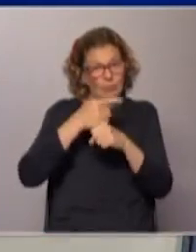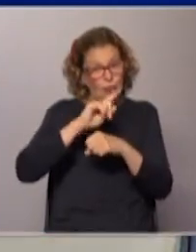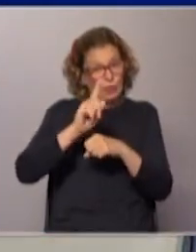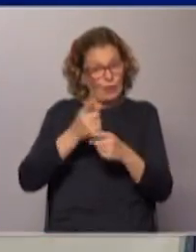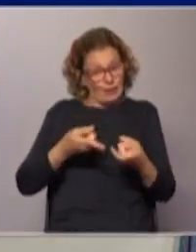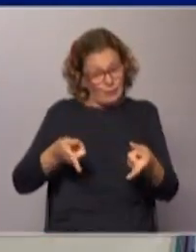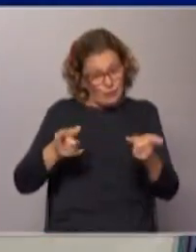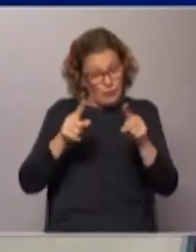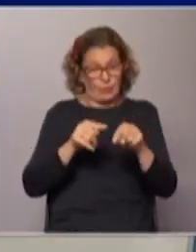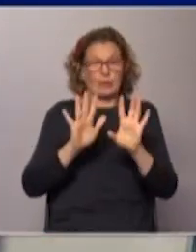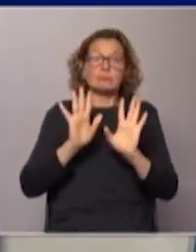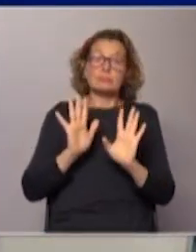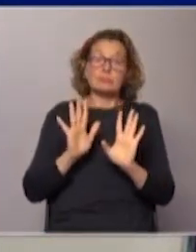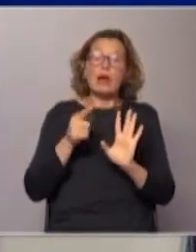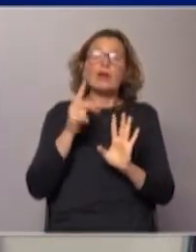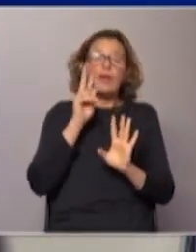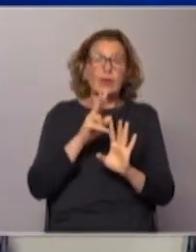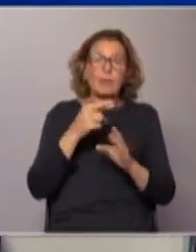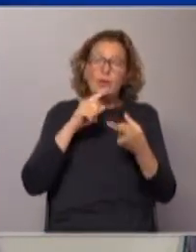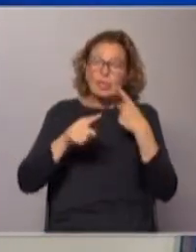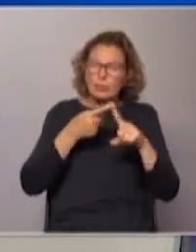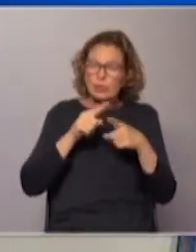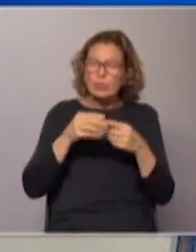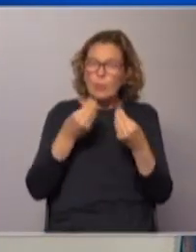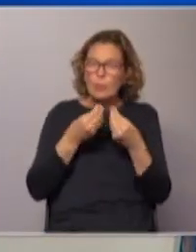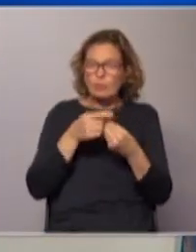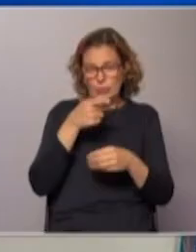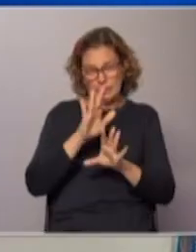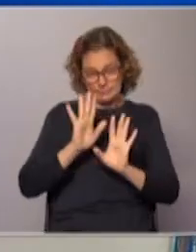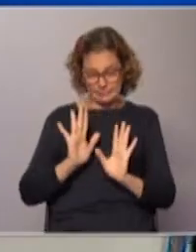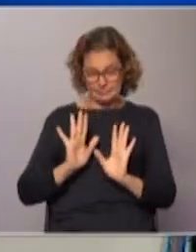ahora voy a eso voy voy a eso lo discutimos mucho con él